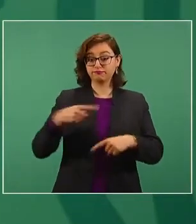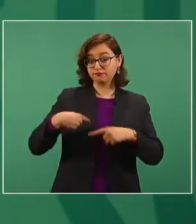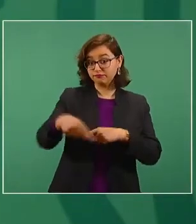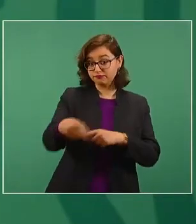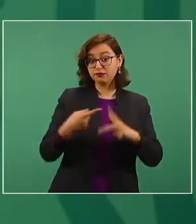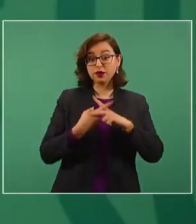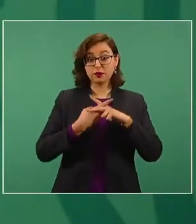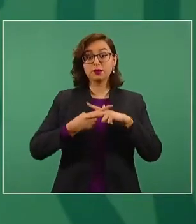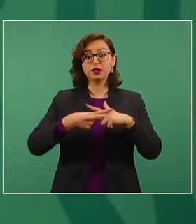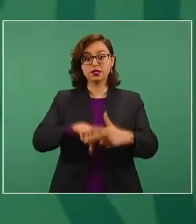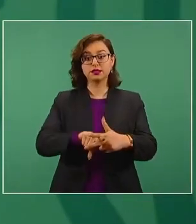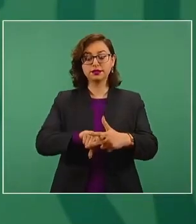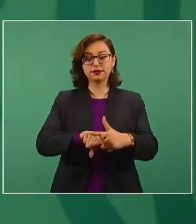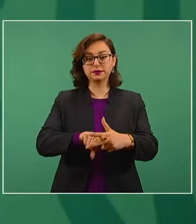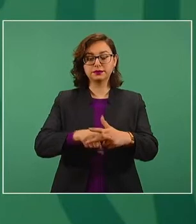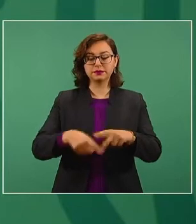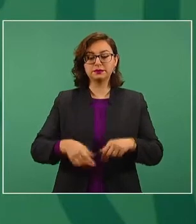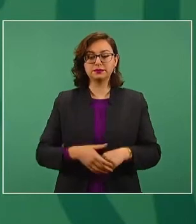en este día